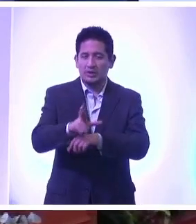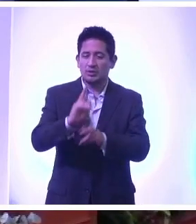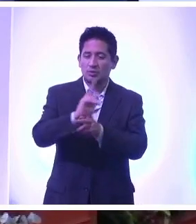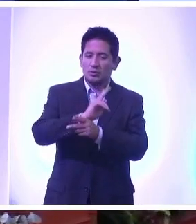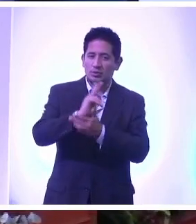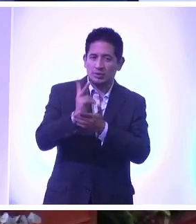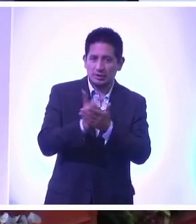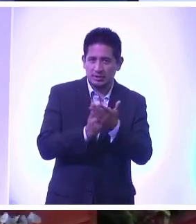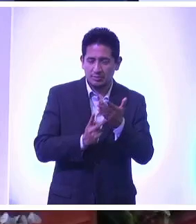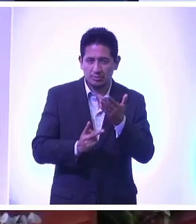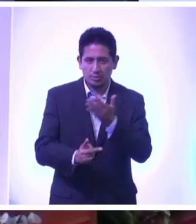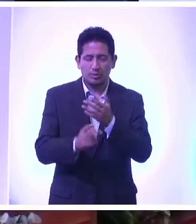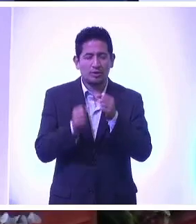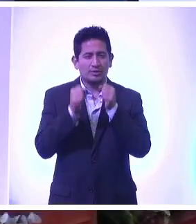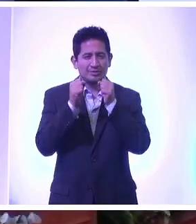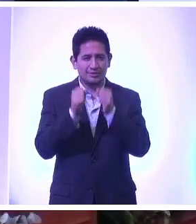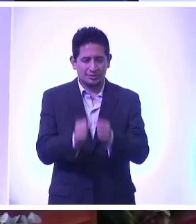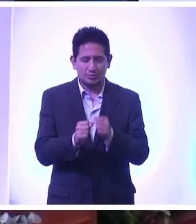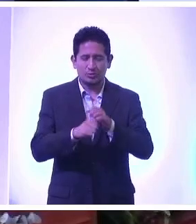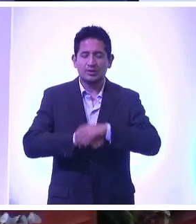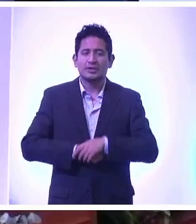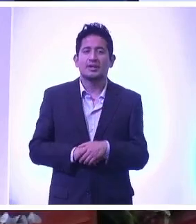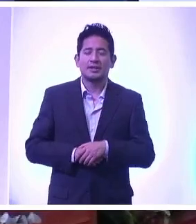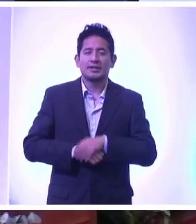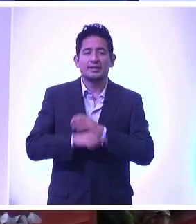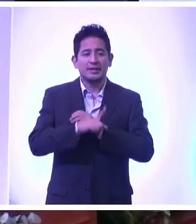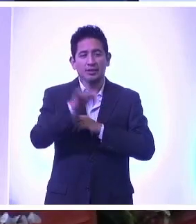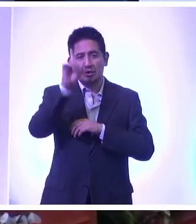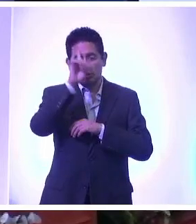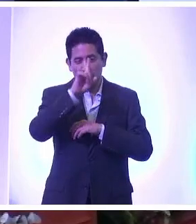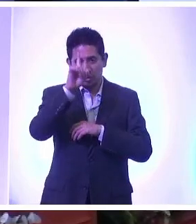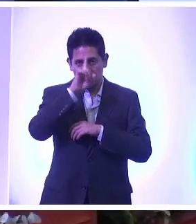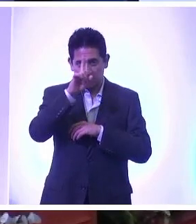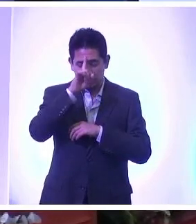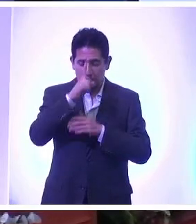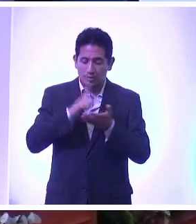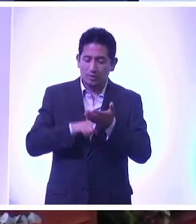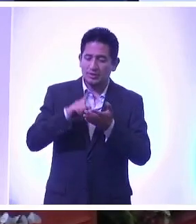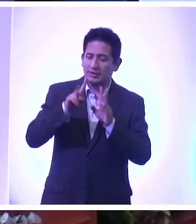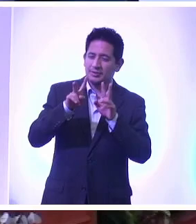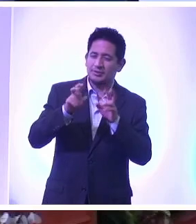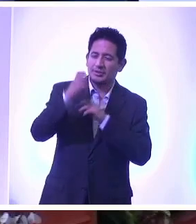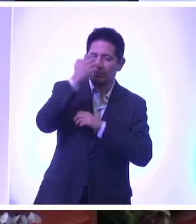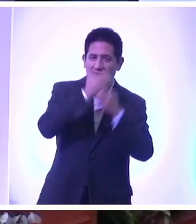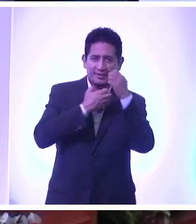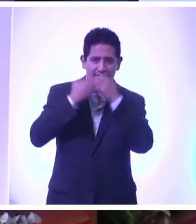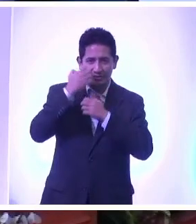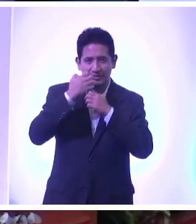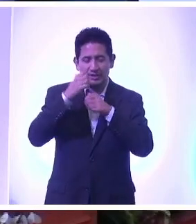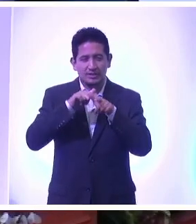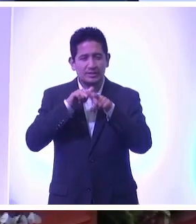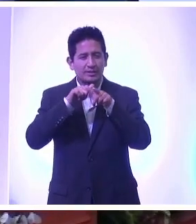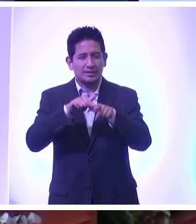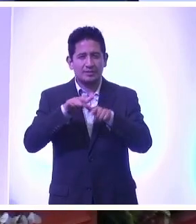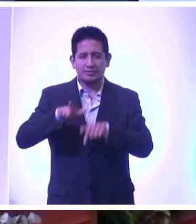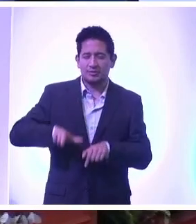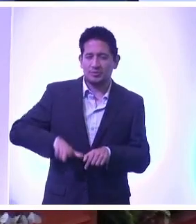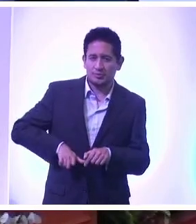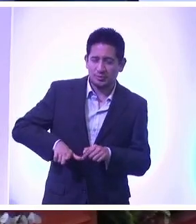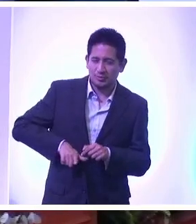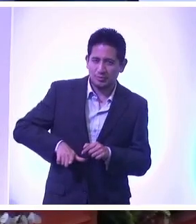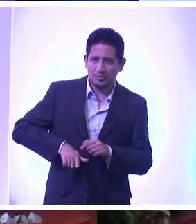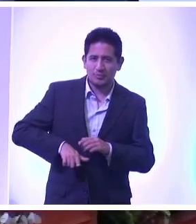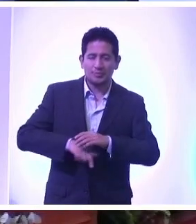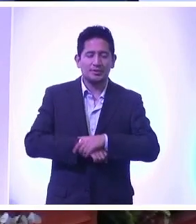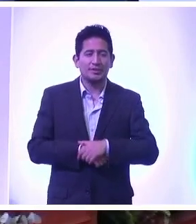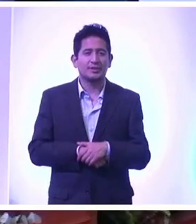del gobierno del Estado de México asesor de la coordinación de evaluación y seguimiento gubernamental asesor de la secretaría técnica de